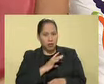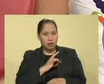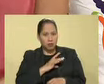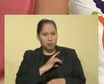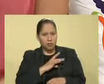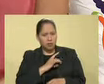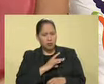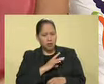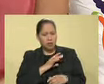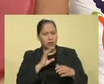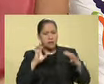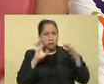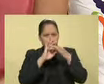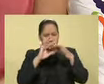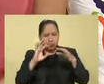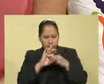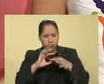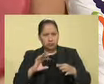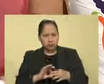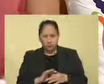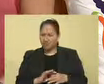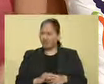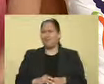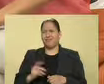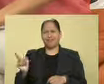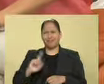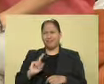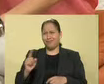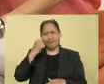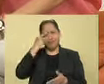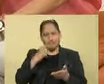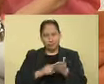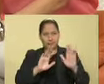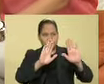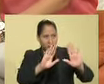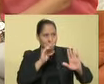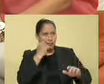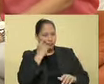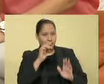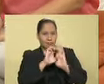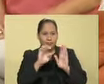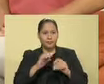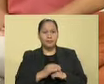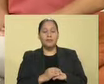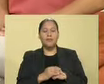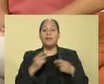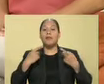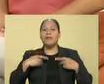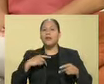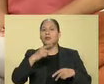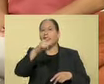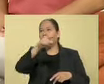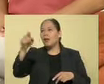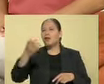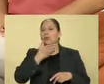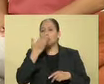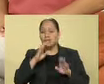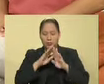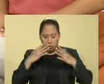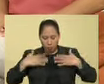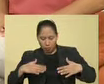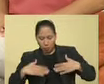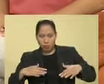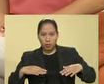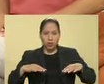conectado nada más. Ahí te va. No Fíjate se me hace. bien. A mí tampoco. Ahí te va. La gente normalmente, el arreglo